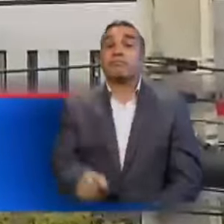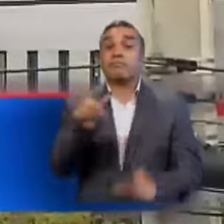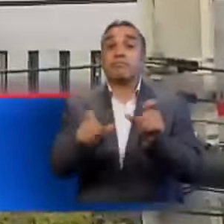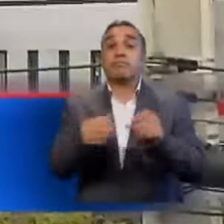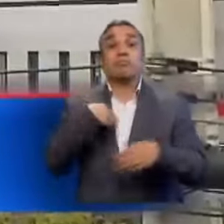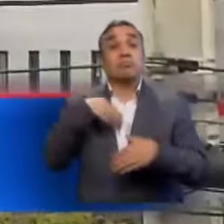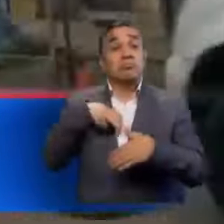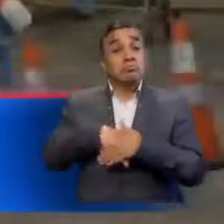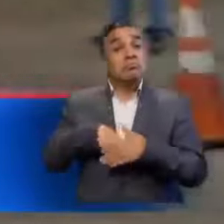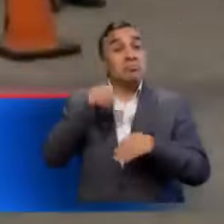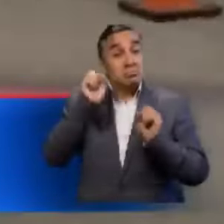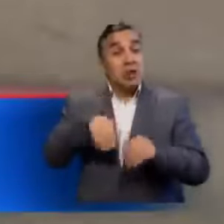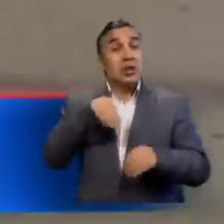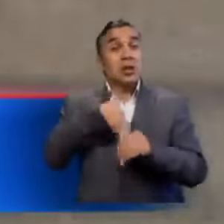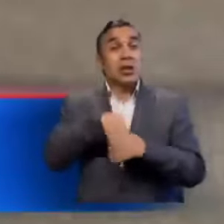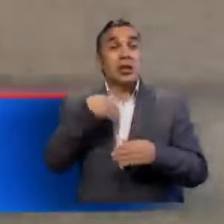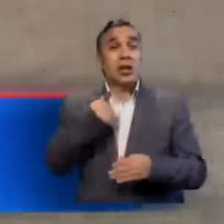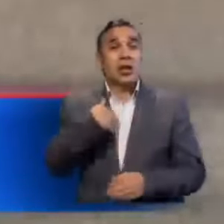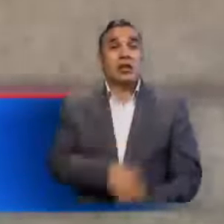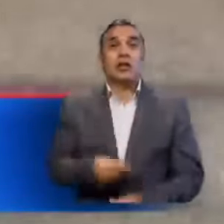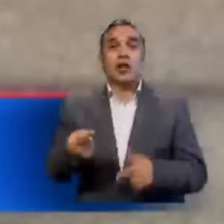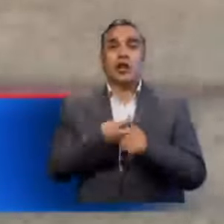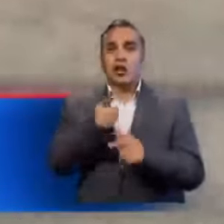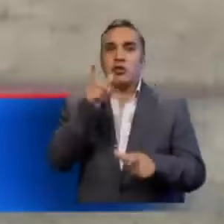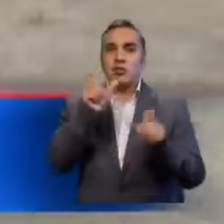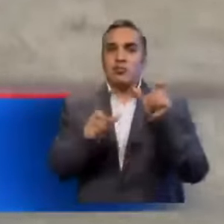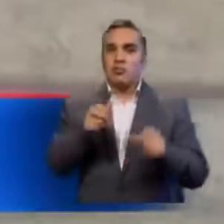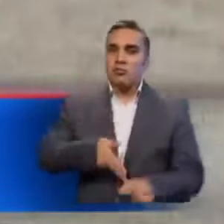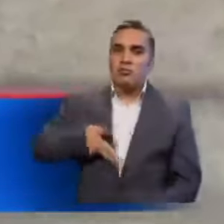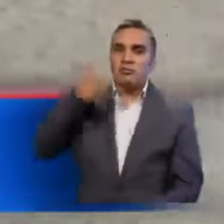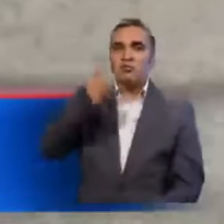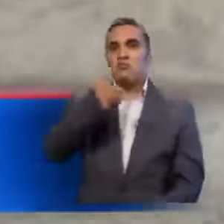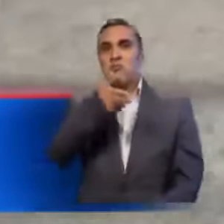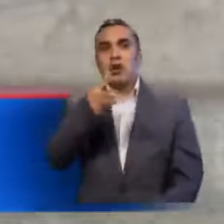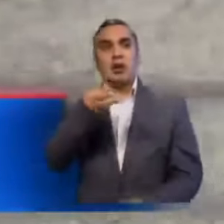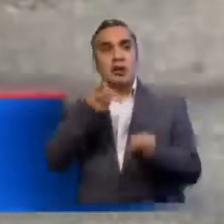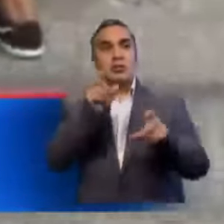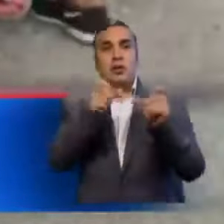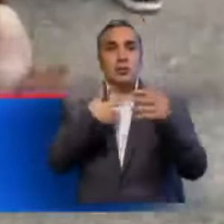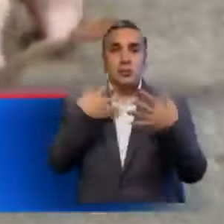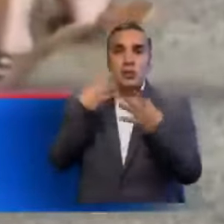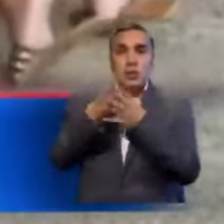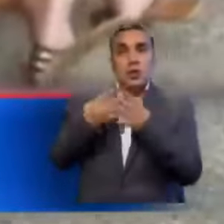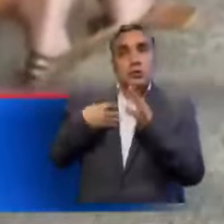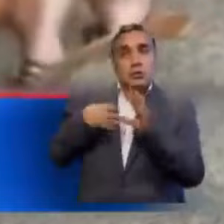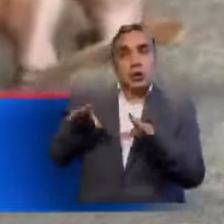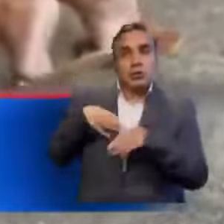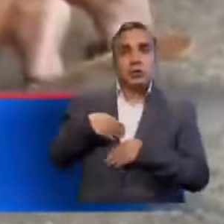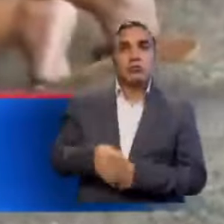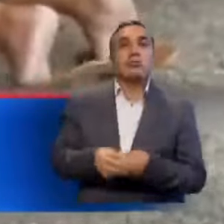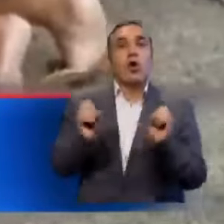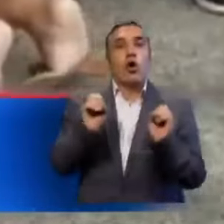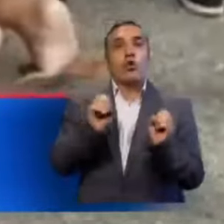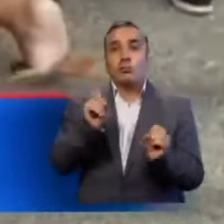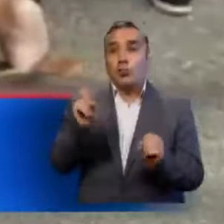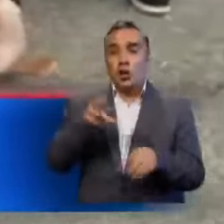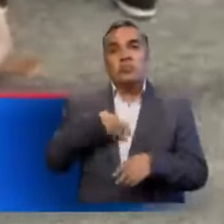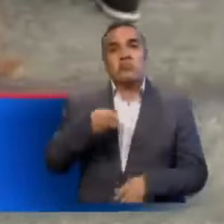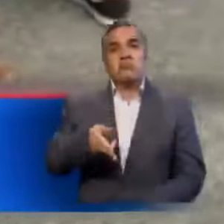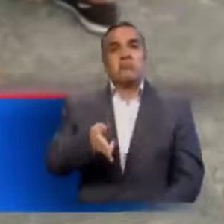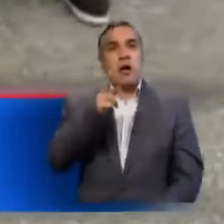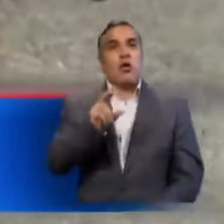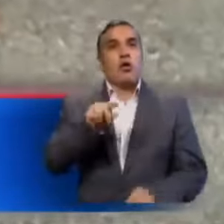en su poder y con el cual pues amedrentan a muchas personas que están también privadas de la libertad y también acaban con la vida de quienes pertenecen